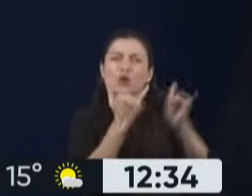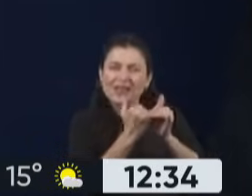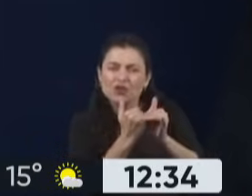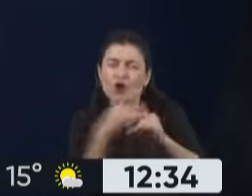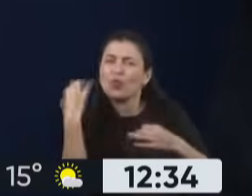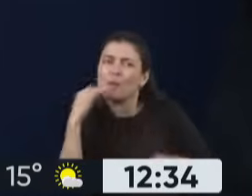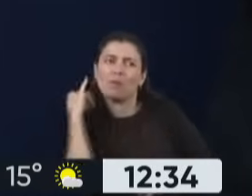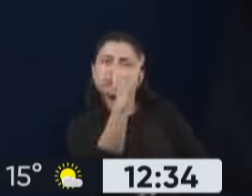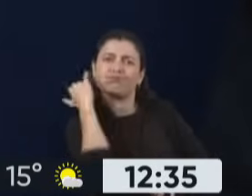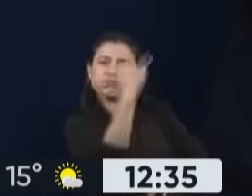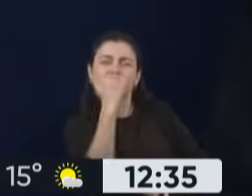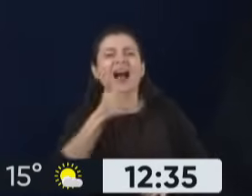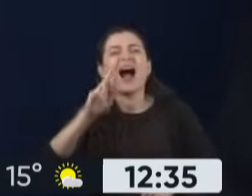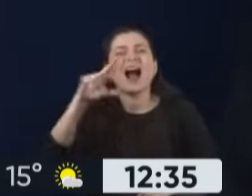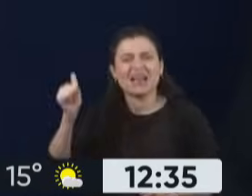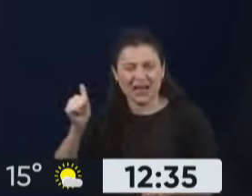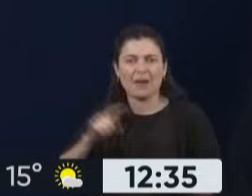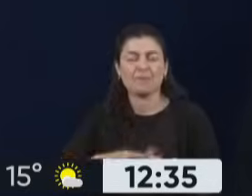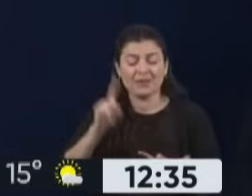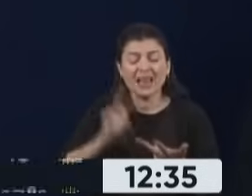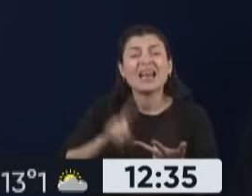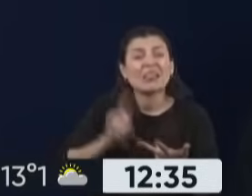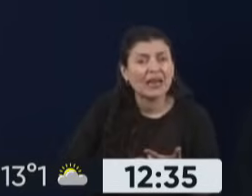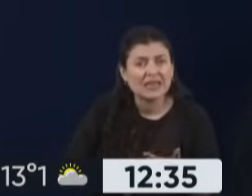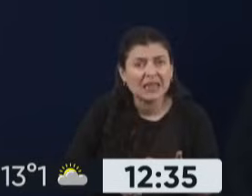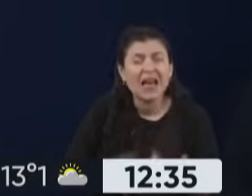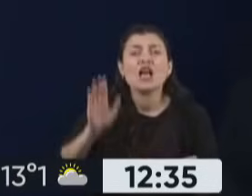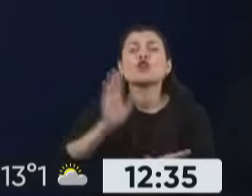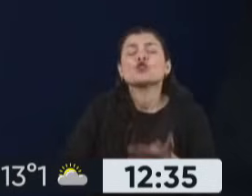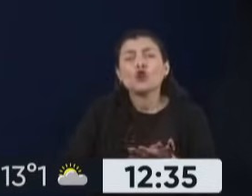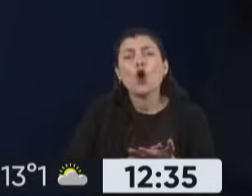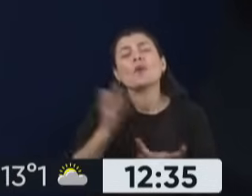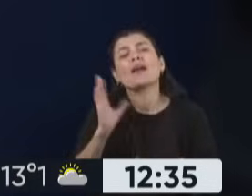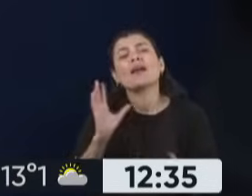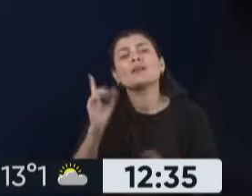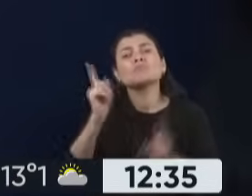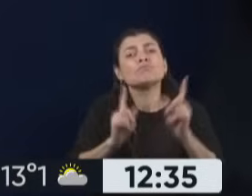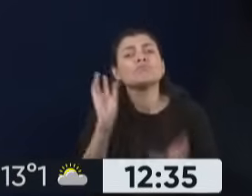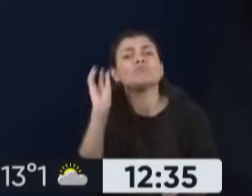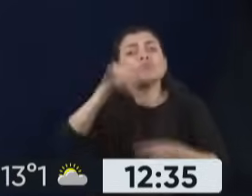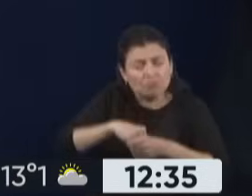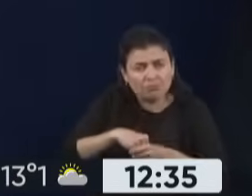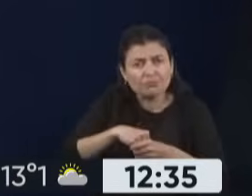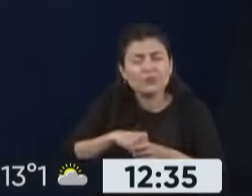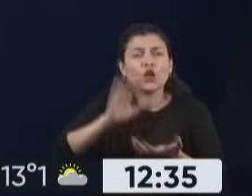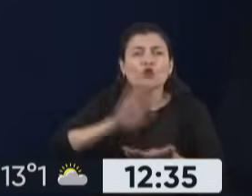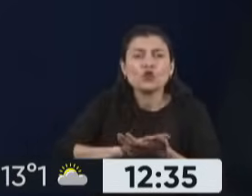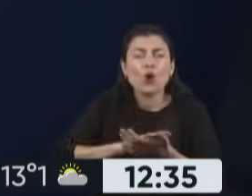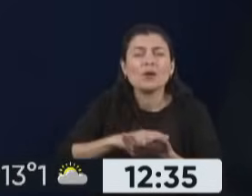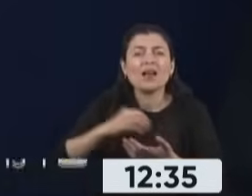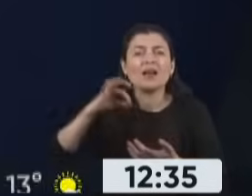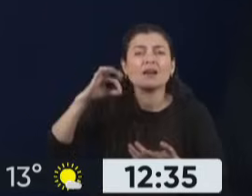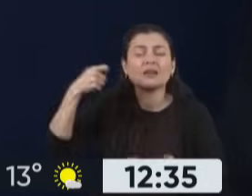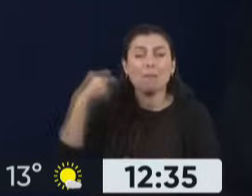ARCA. Con respecto a la tercera medida adicional, que es lo de adherir al nuevo sistema de régimen de ganancias,